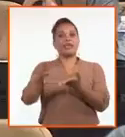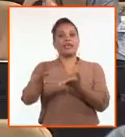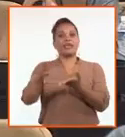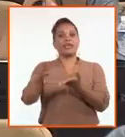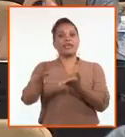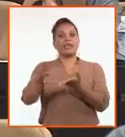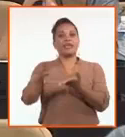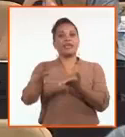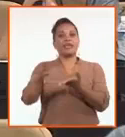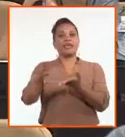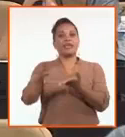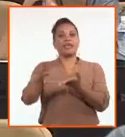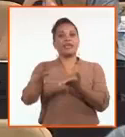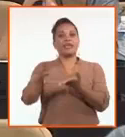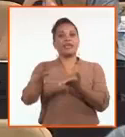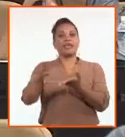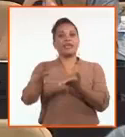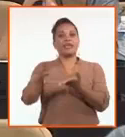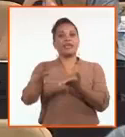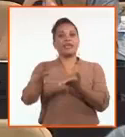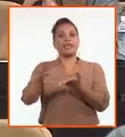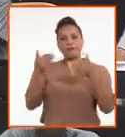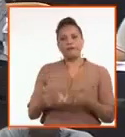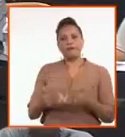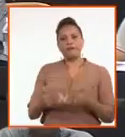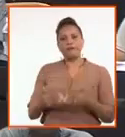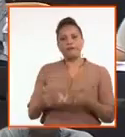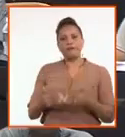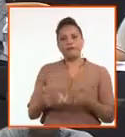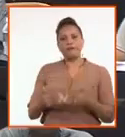conviven dos mundos, el físico y el digital.